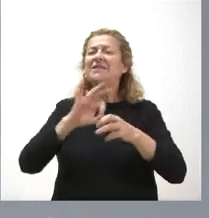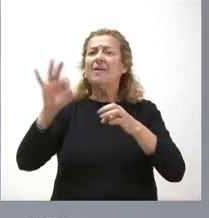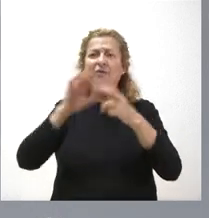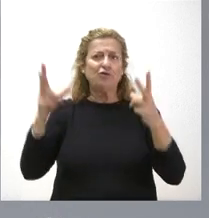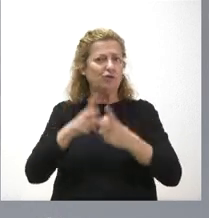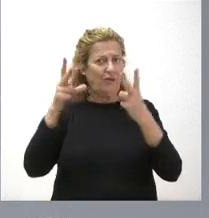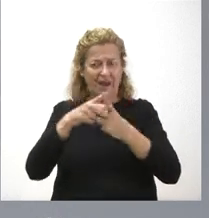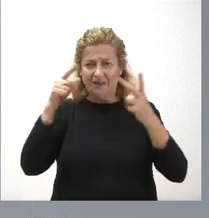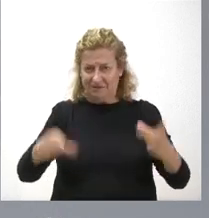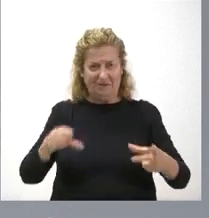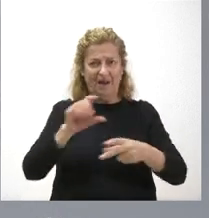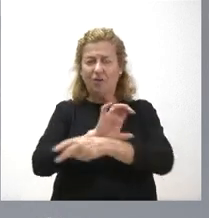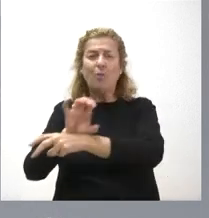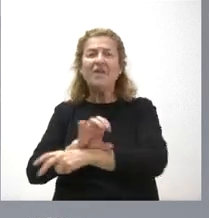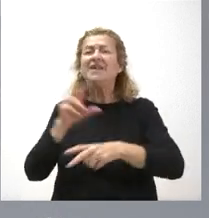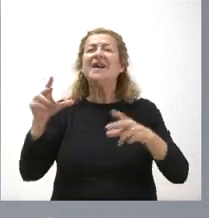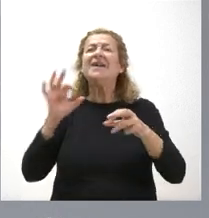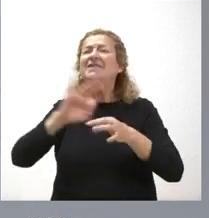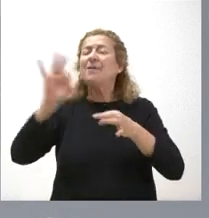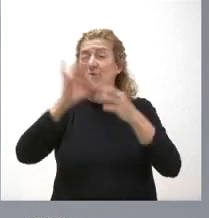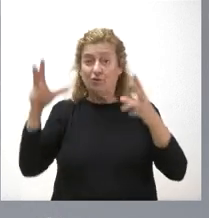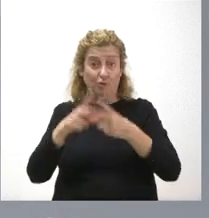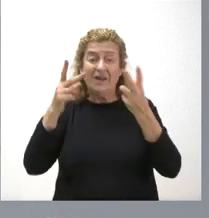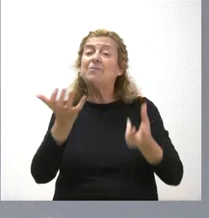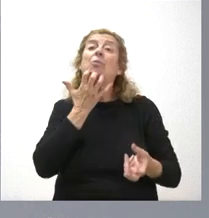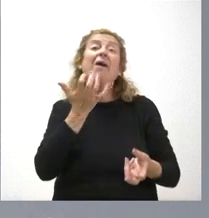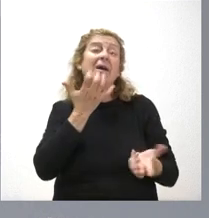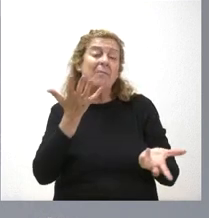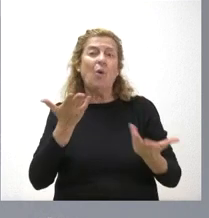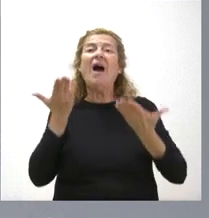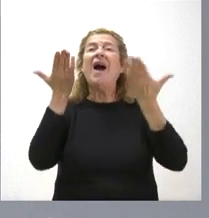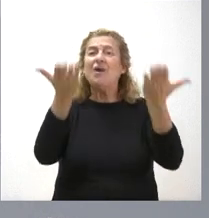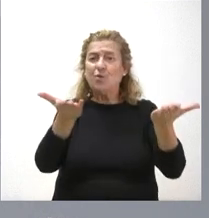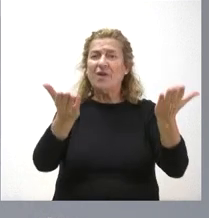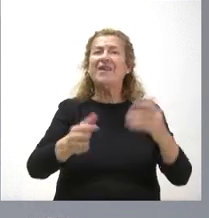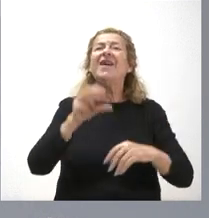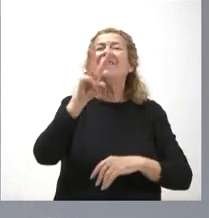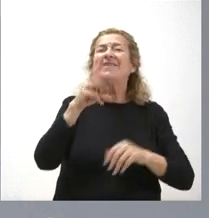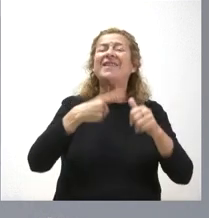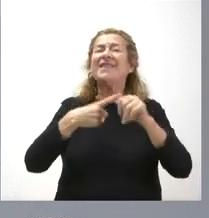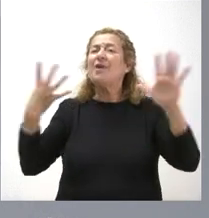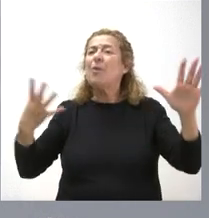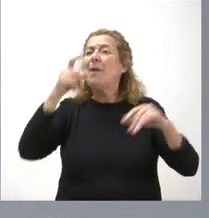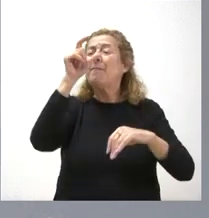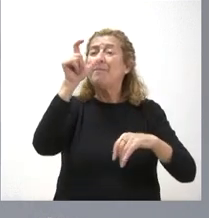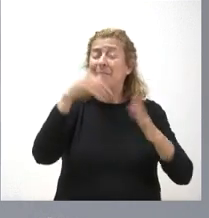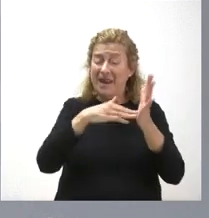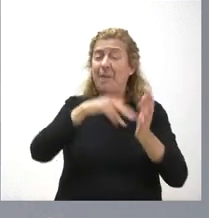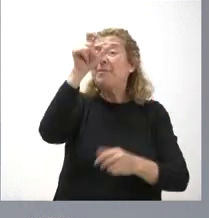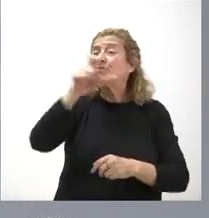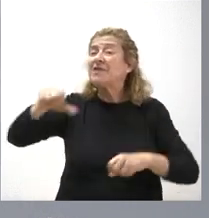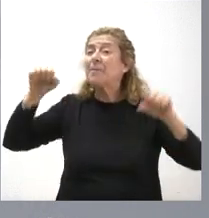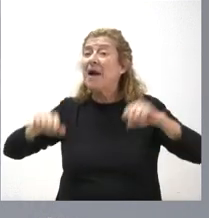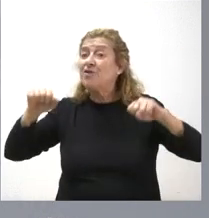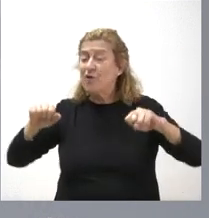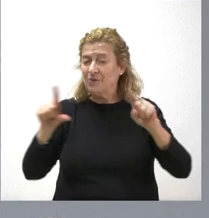comunidad. Servicios sociales que, por ejemplo, ayudan a los 39.000 mayores que reciben en su